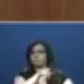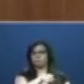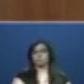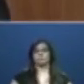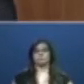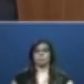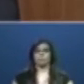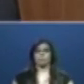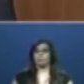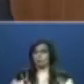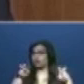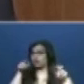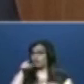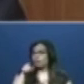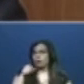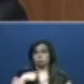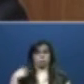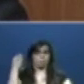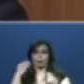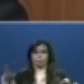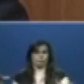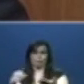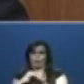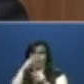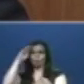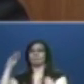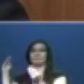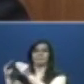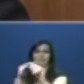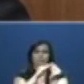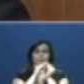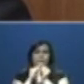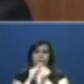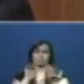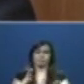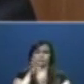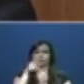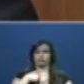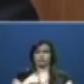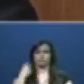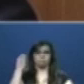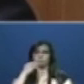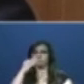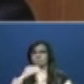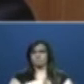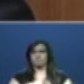cuestión sobre la que Además creo que estamos todos de acuerdo por lo que lamento sinceramente no haber sido capaz de lograr la